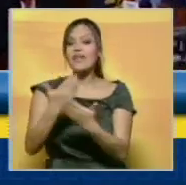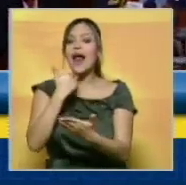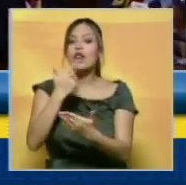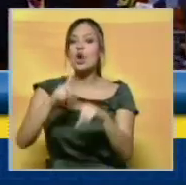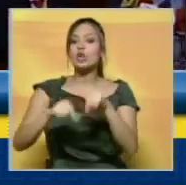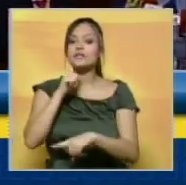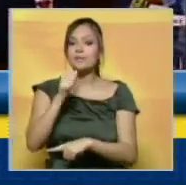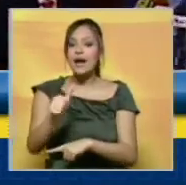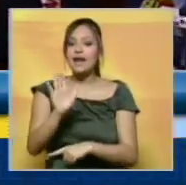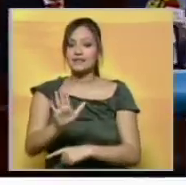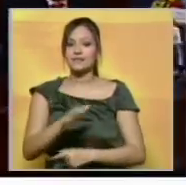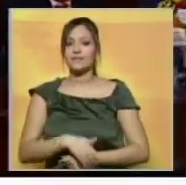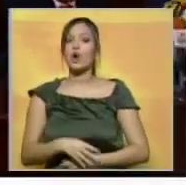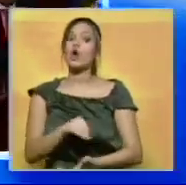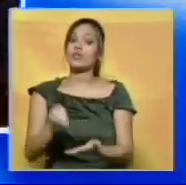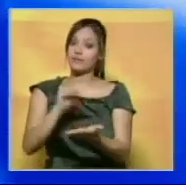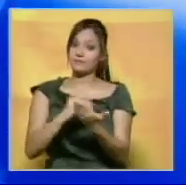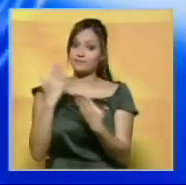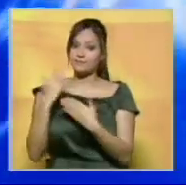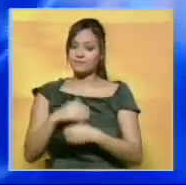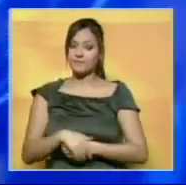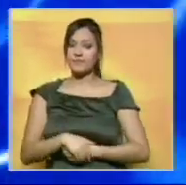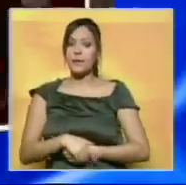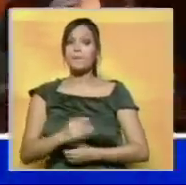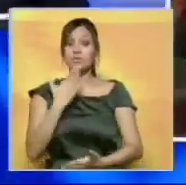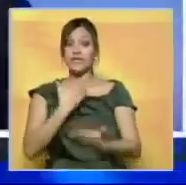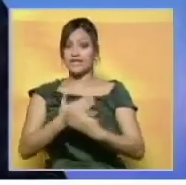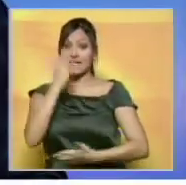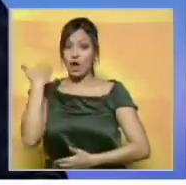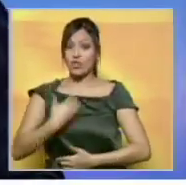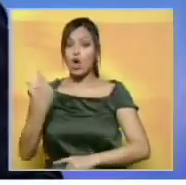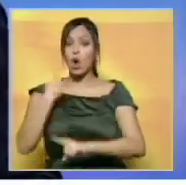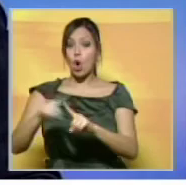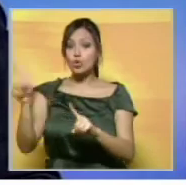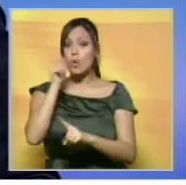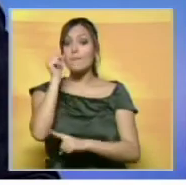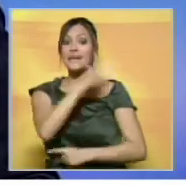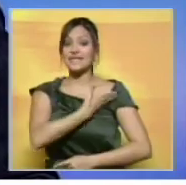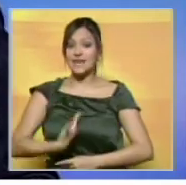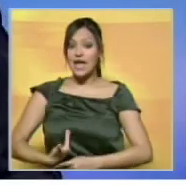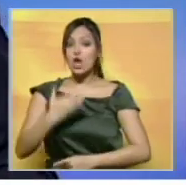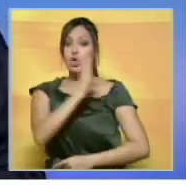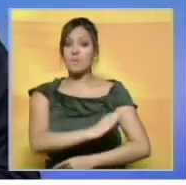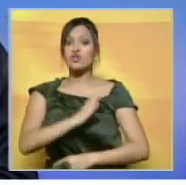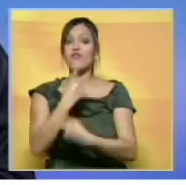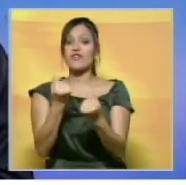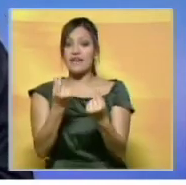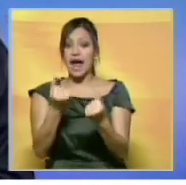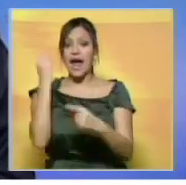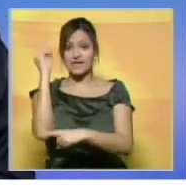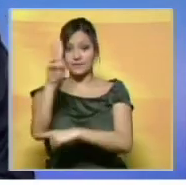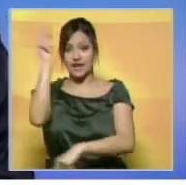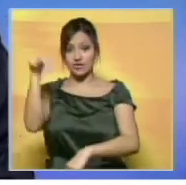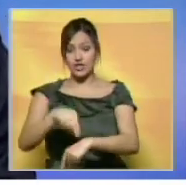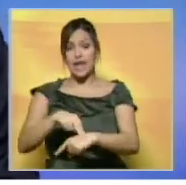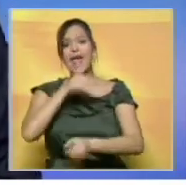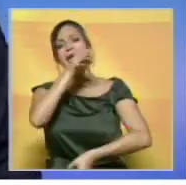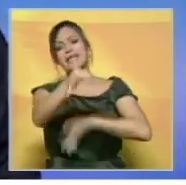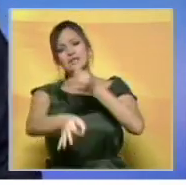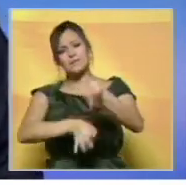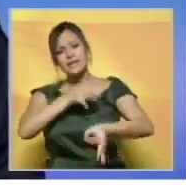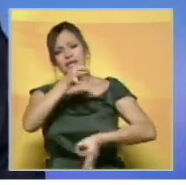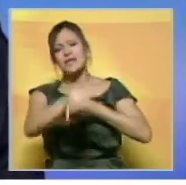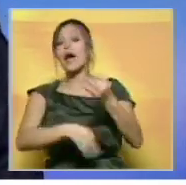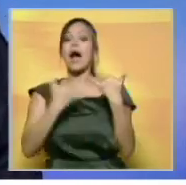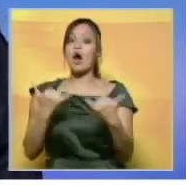Con esta información regresamos al estudio. Muchísimas gracias, Claudia. Ricardo Sanguino, presidente de la Comisión de Finanzas de la Asamblea Nacional, explicó que